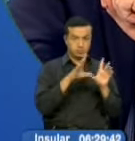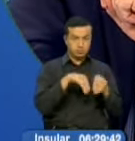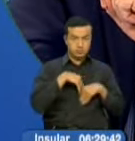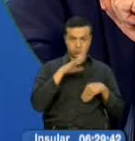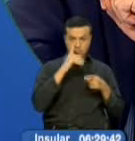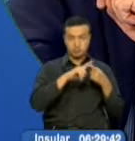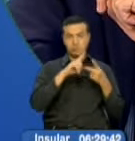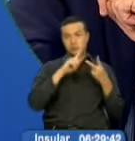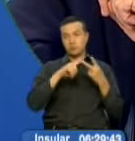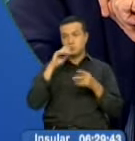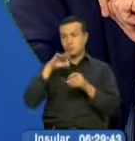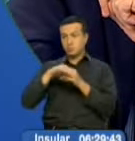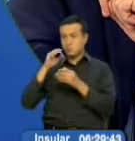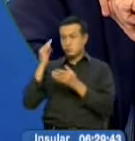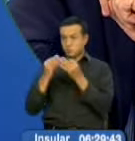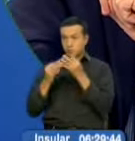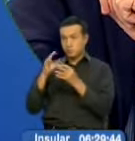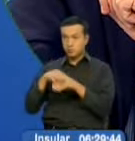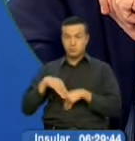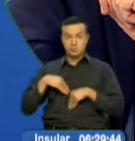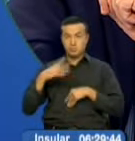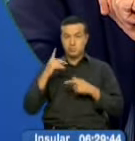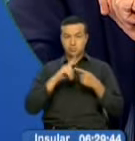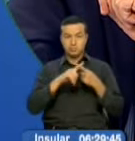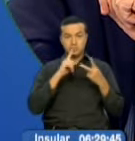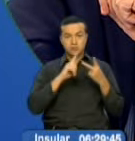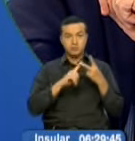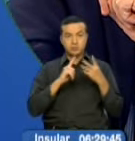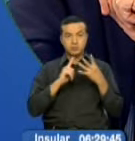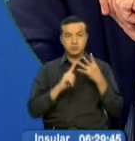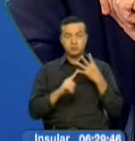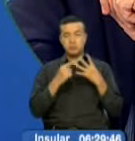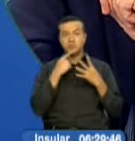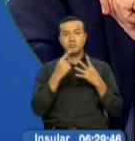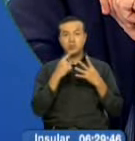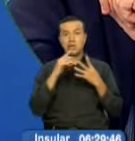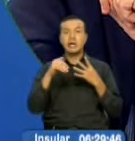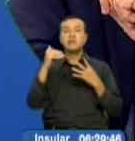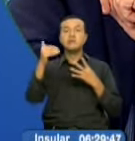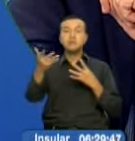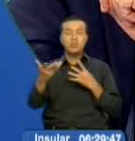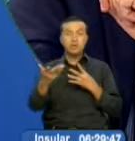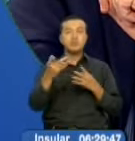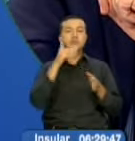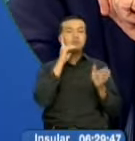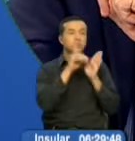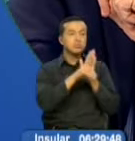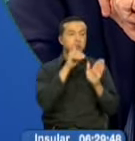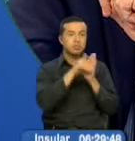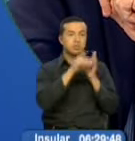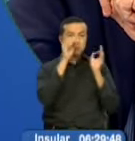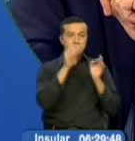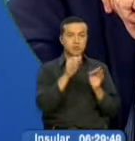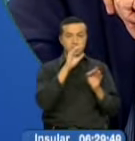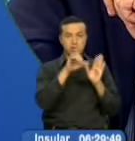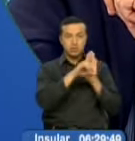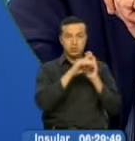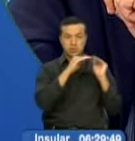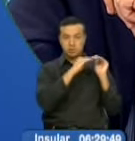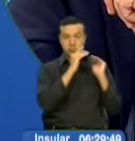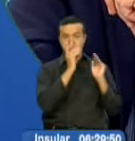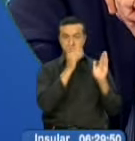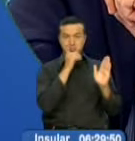luego por el contencioso, pero por cuerda separada, como decimos los abogados, presentó las objeciones formales que dice el Código de la